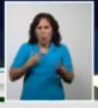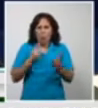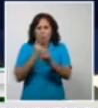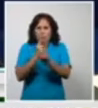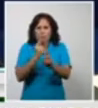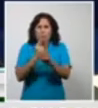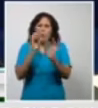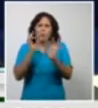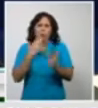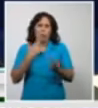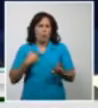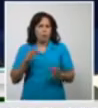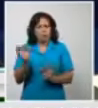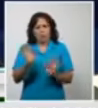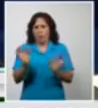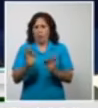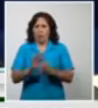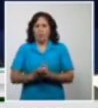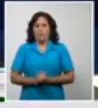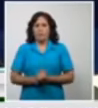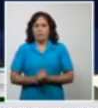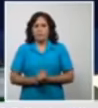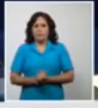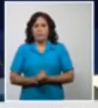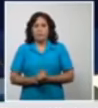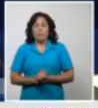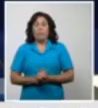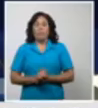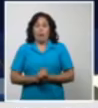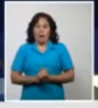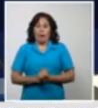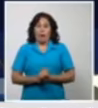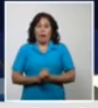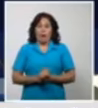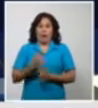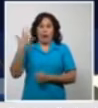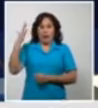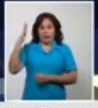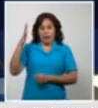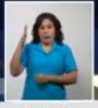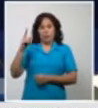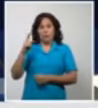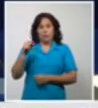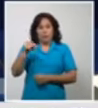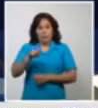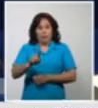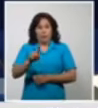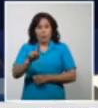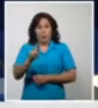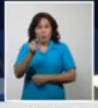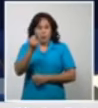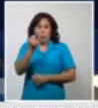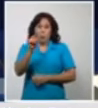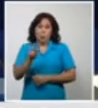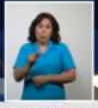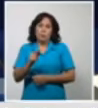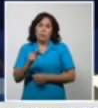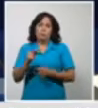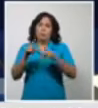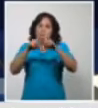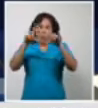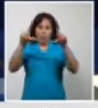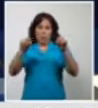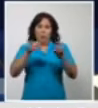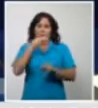que lo provocó. Con fuente de infección en el extranjero, y este es un concepto que lo hemos explicado